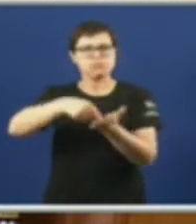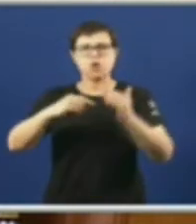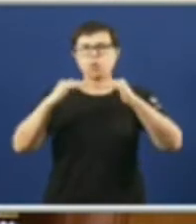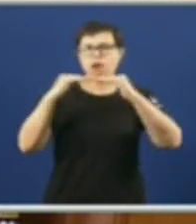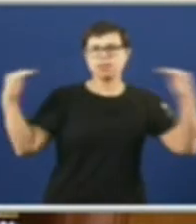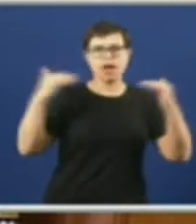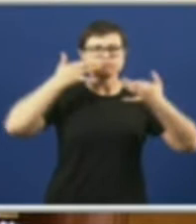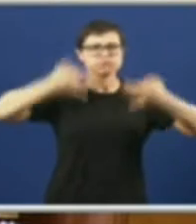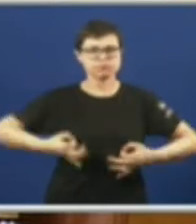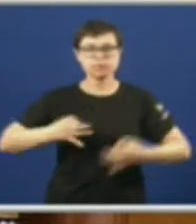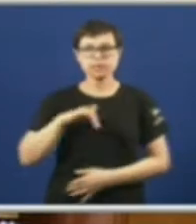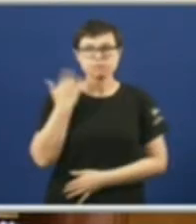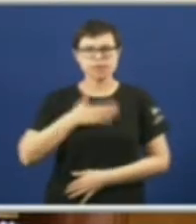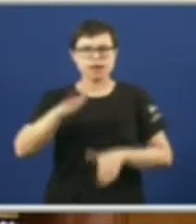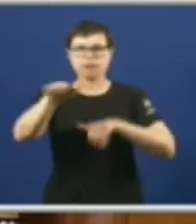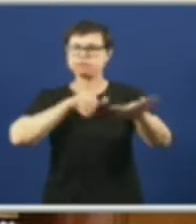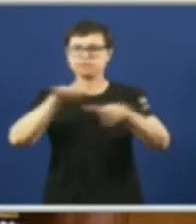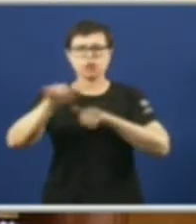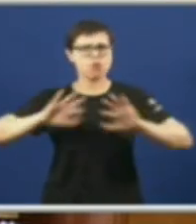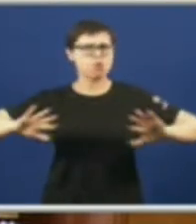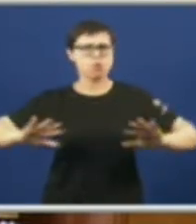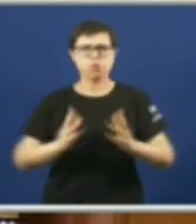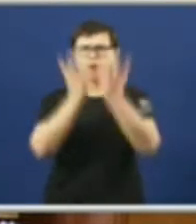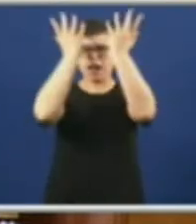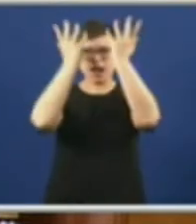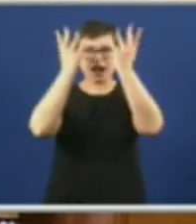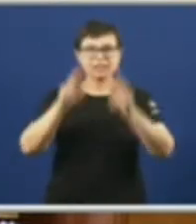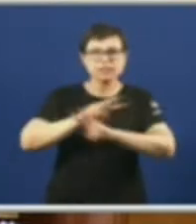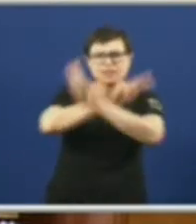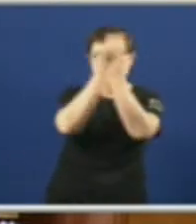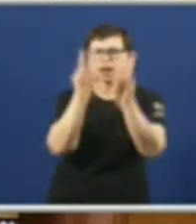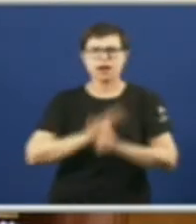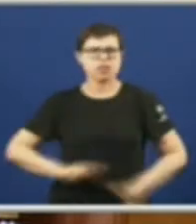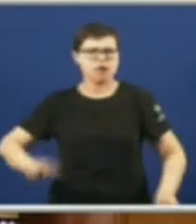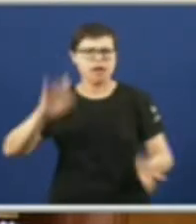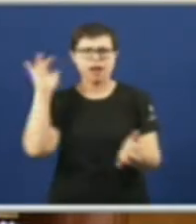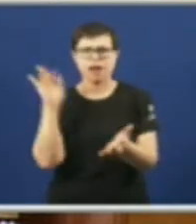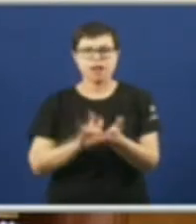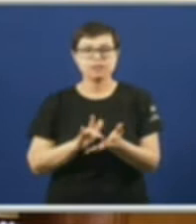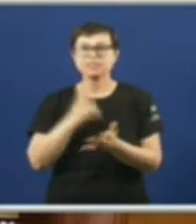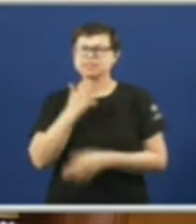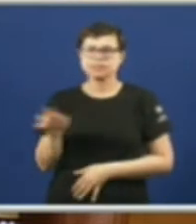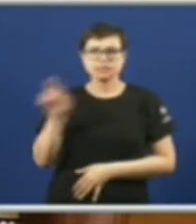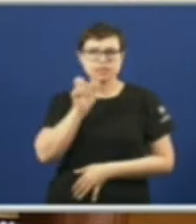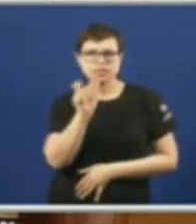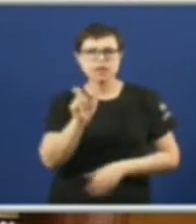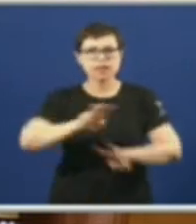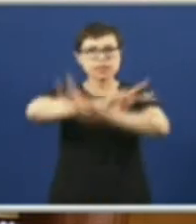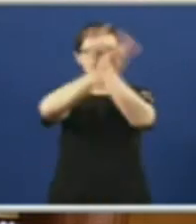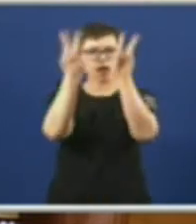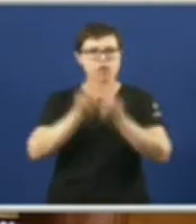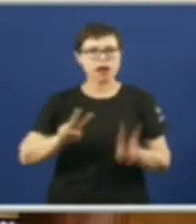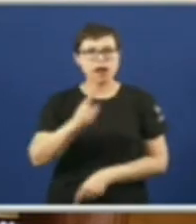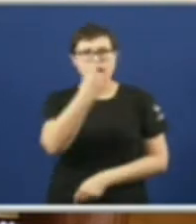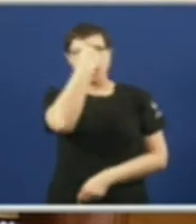Mulleres que mañá estamos convocadas a unha folga internacional. E recálcolle o de internacional para ver se se baixa dese